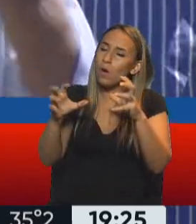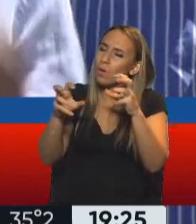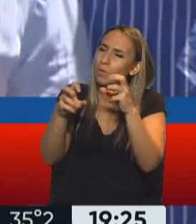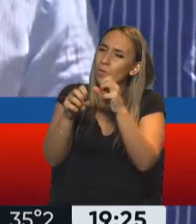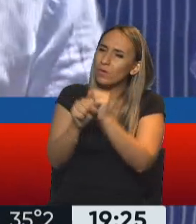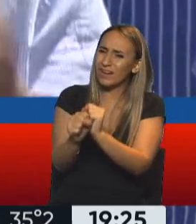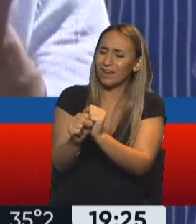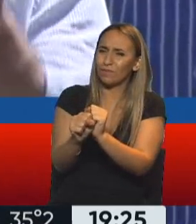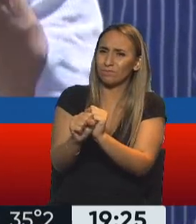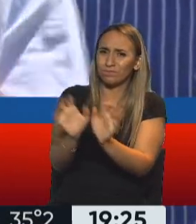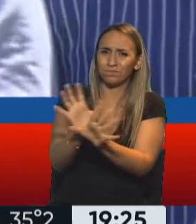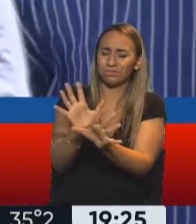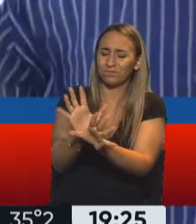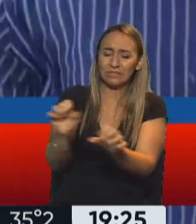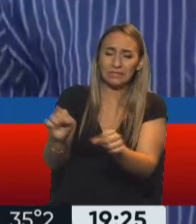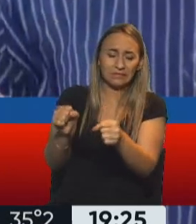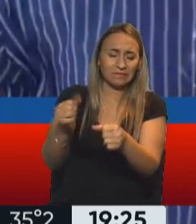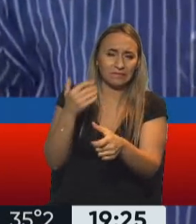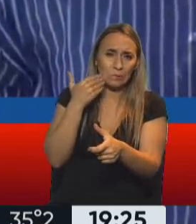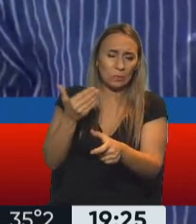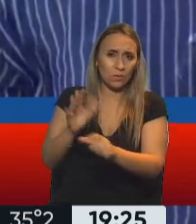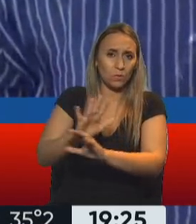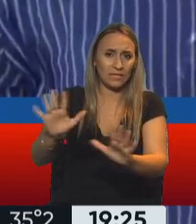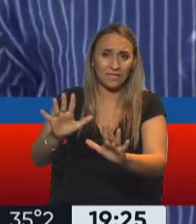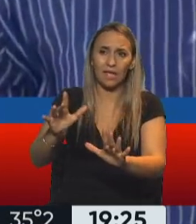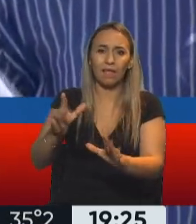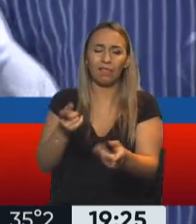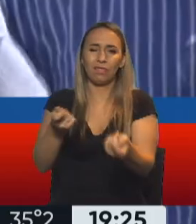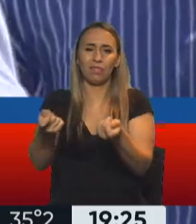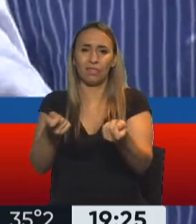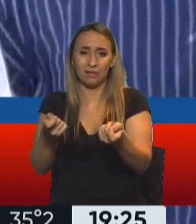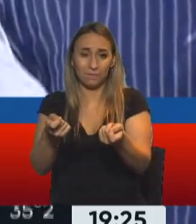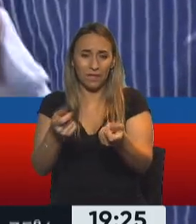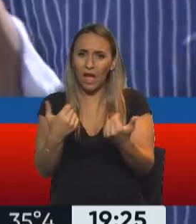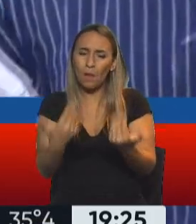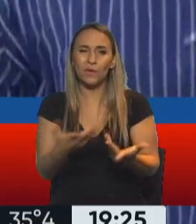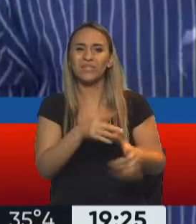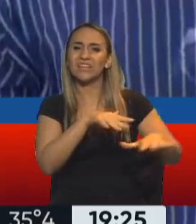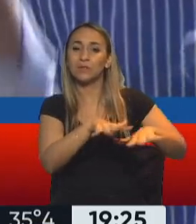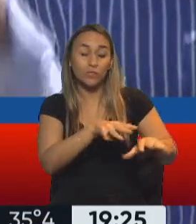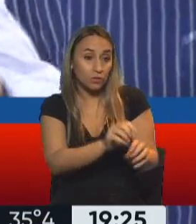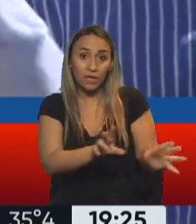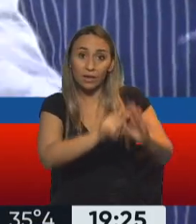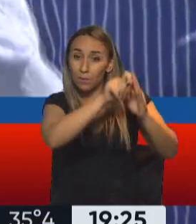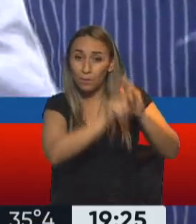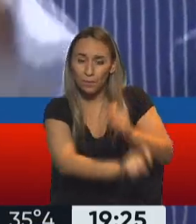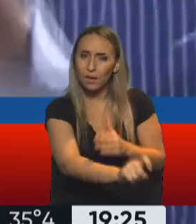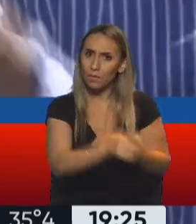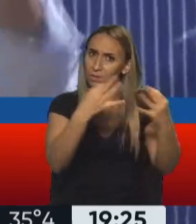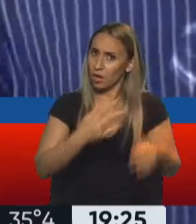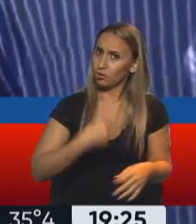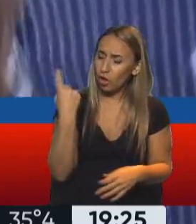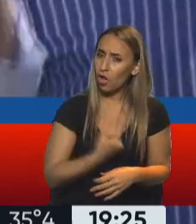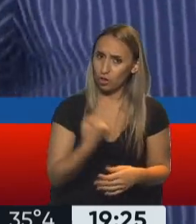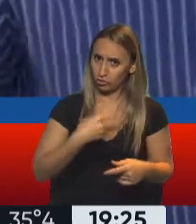tan perversa, que usa una tragedia para dañar. Una tragedia que nos afectó a todos los argentinos, porque todos hemos estado y